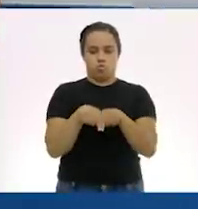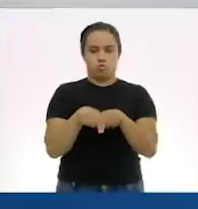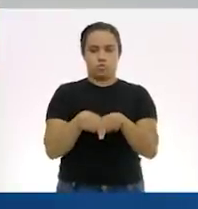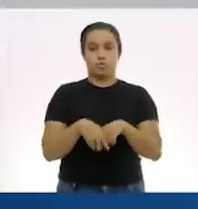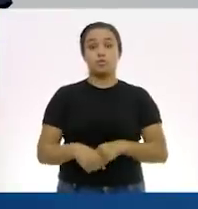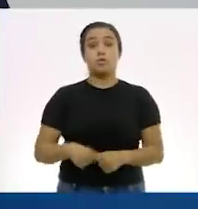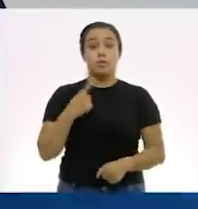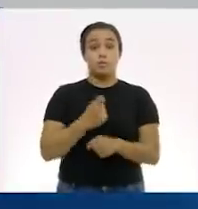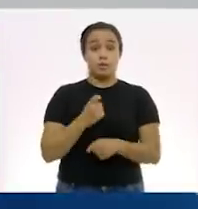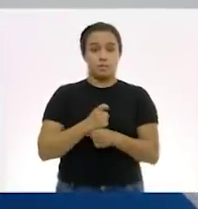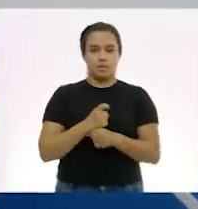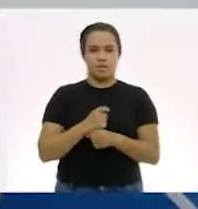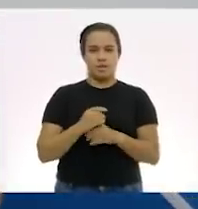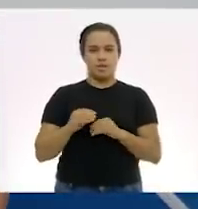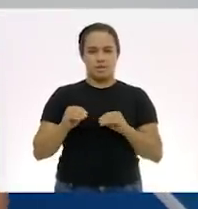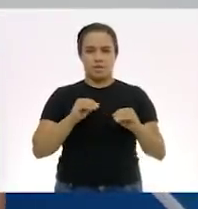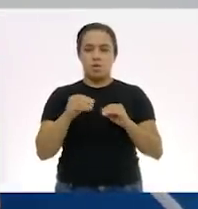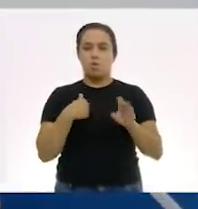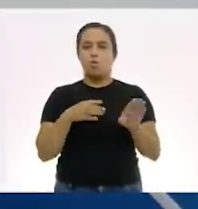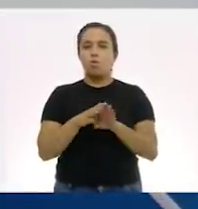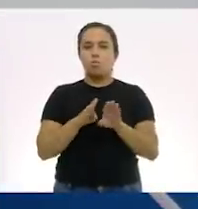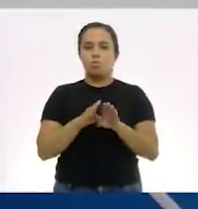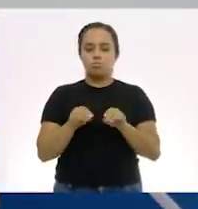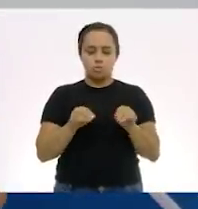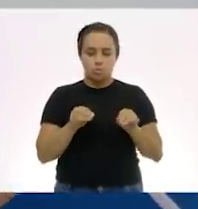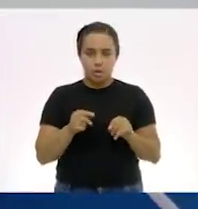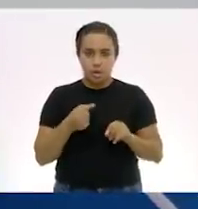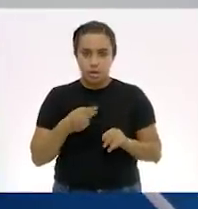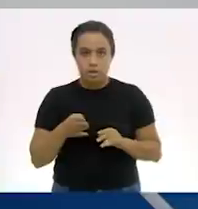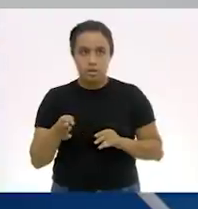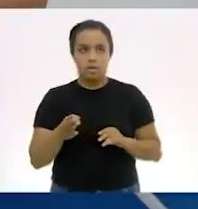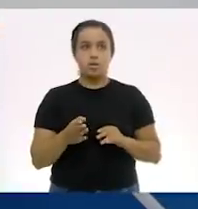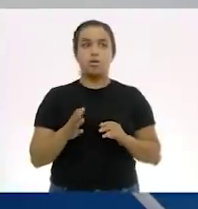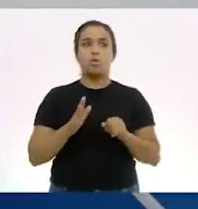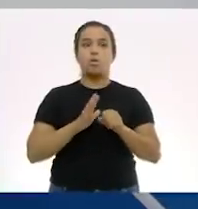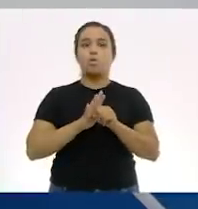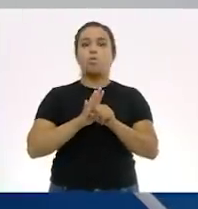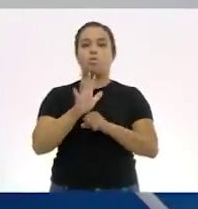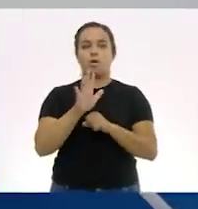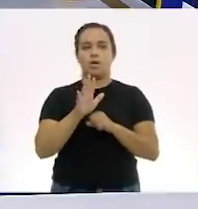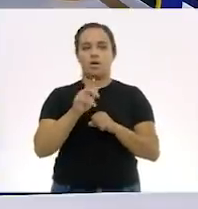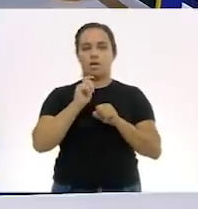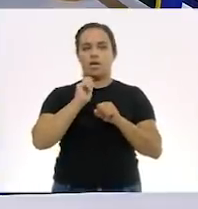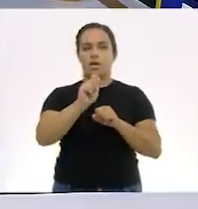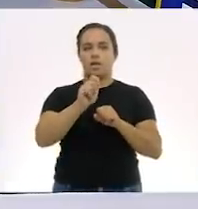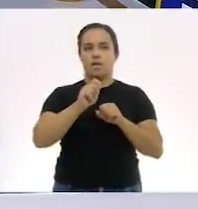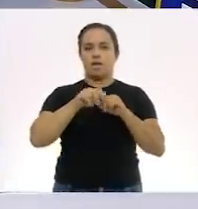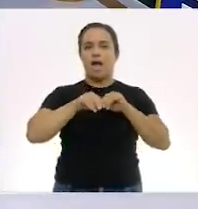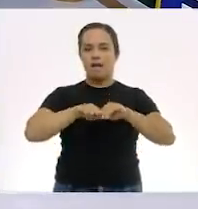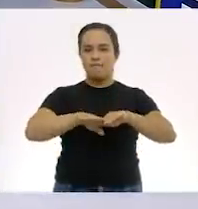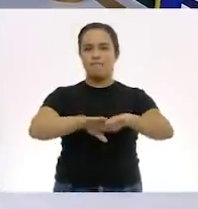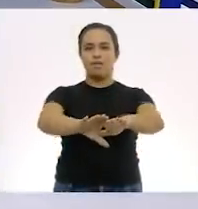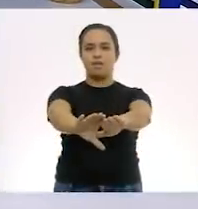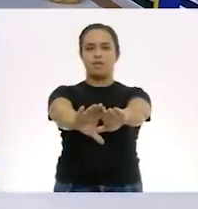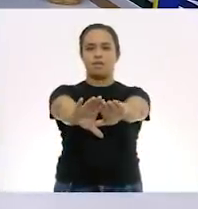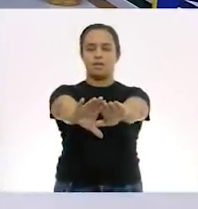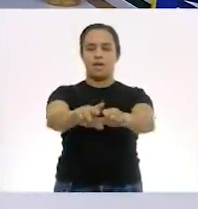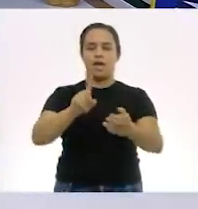Muy bien, ¿cómo les fue? ¿Todo perfecto? ¿Listo? Listísimo, ahora sí. Okay, ¿qué nos prepara? Yo ya estoy listo. Bueno, pues vamos a